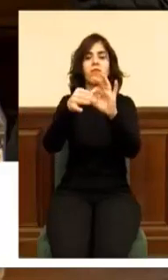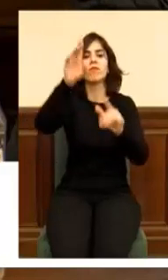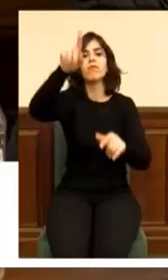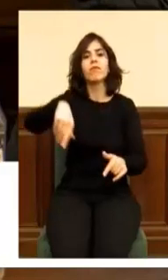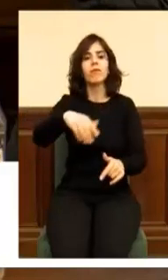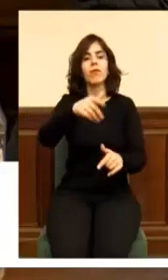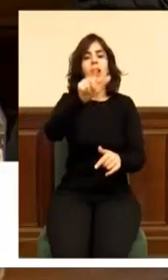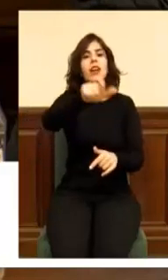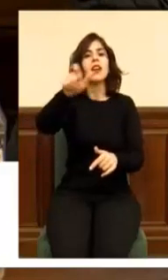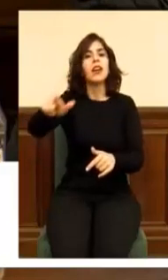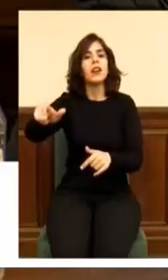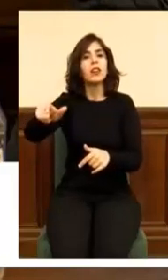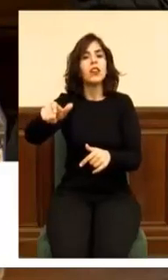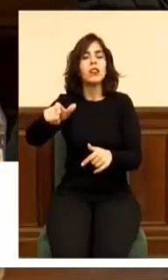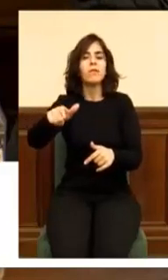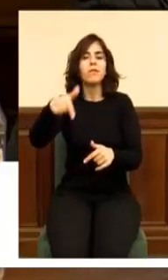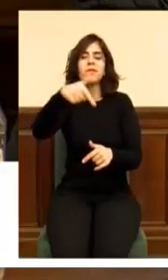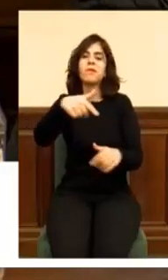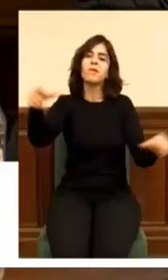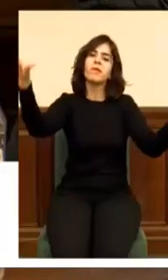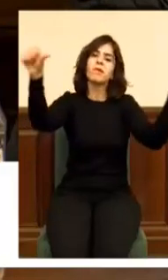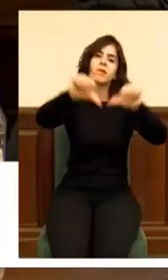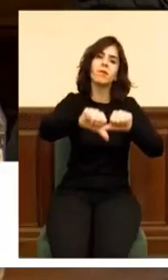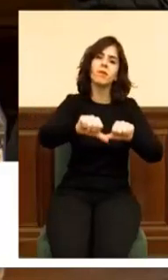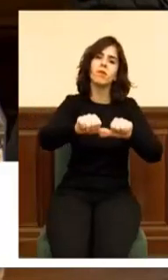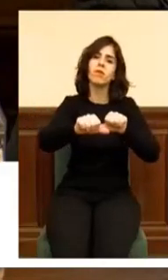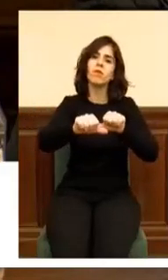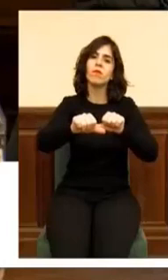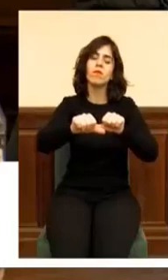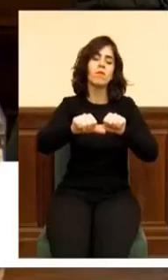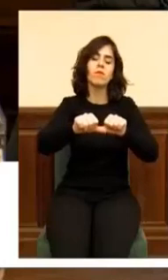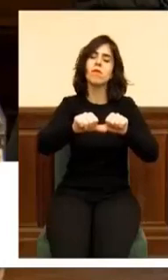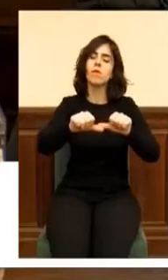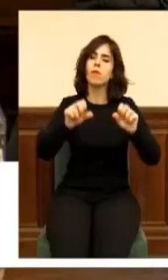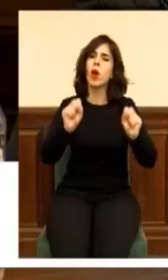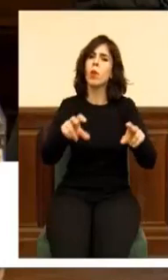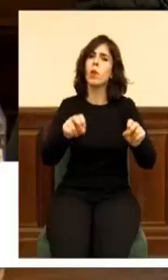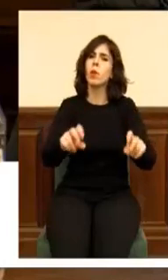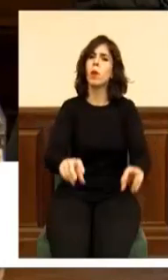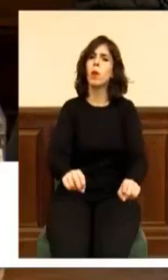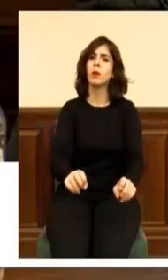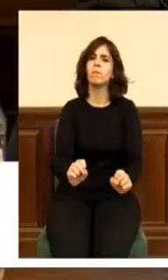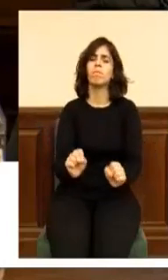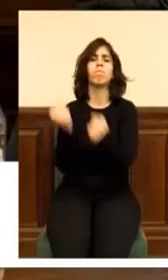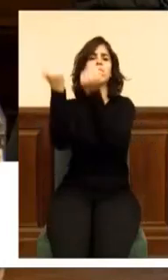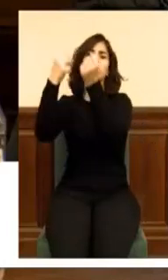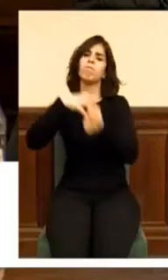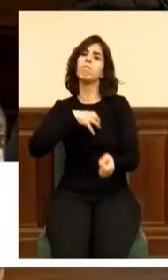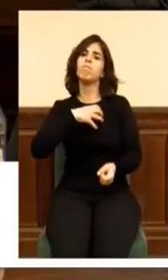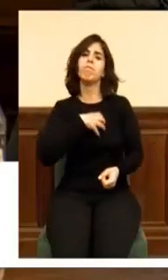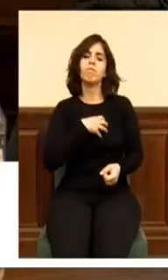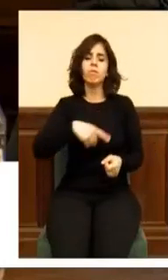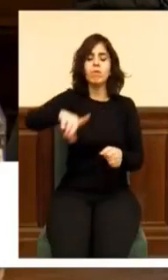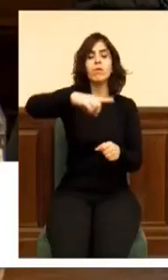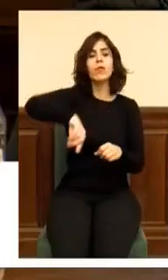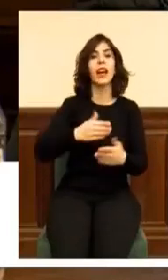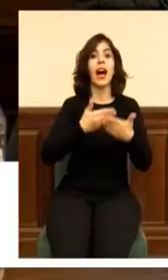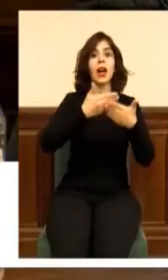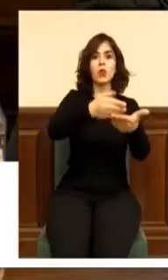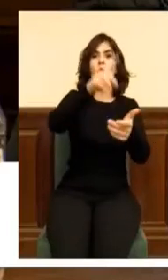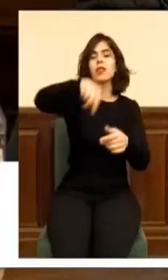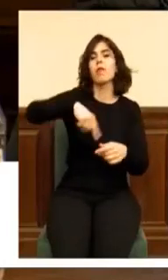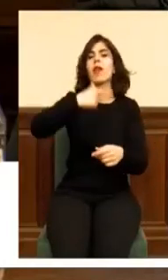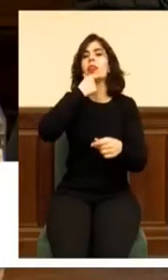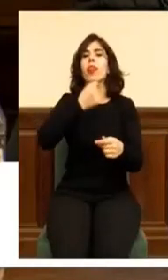gente caiga en esta crisis y ya no pueda salir de ella. Lograr ayudas y facilidades